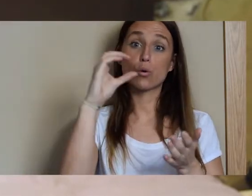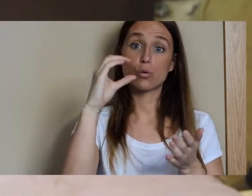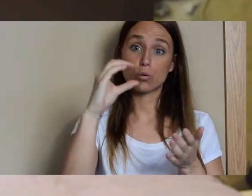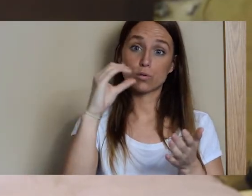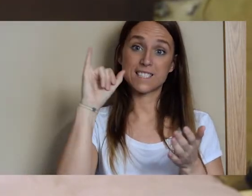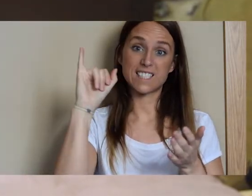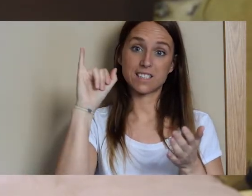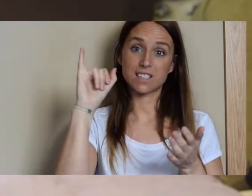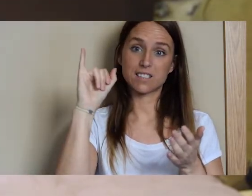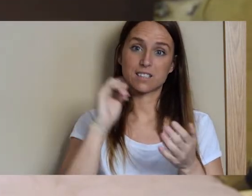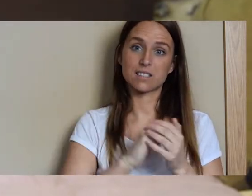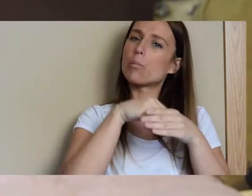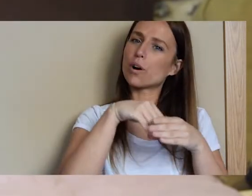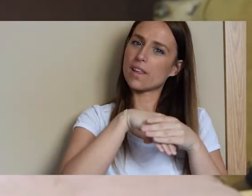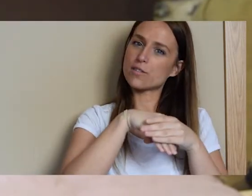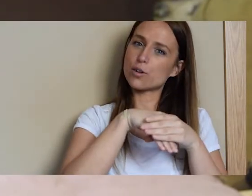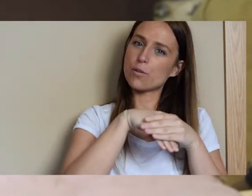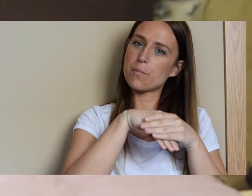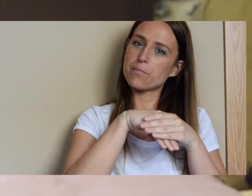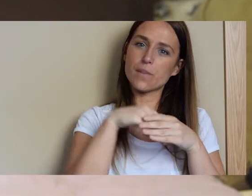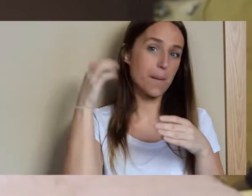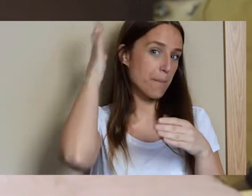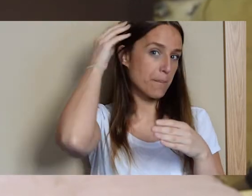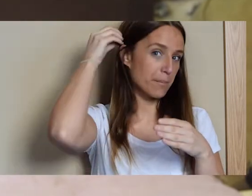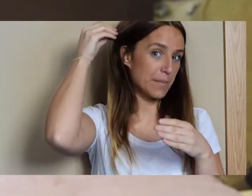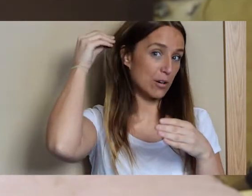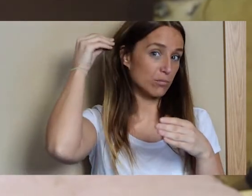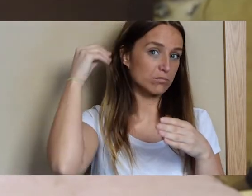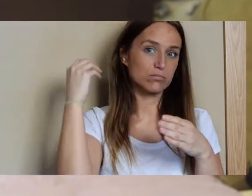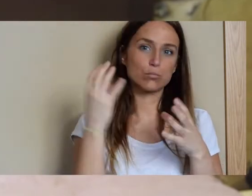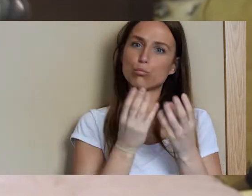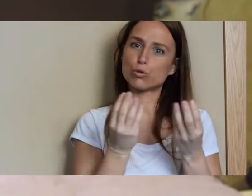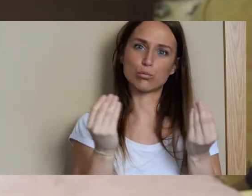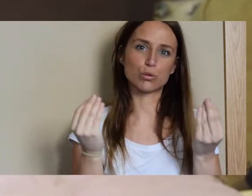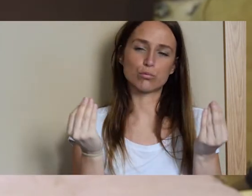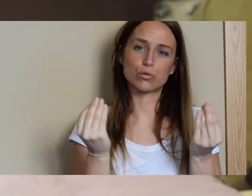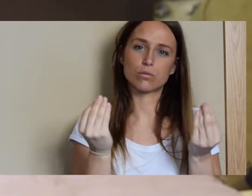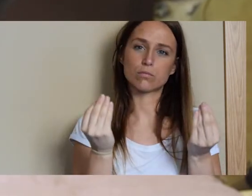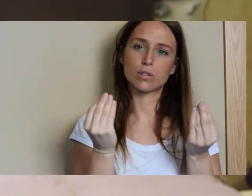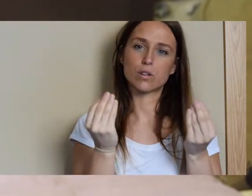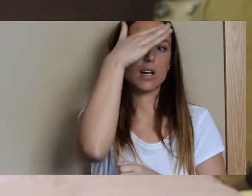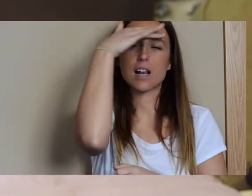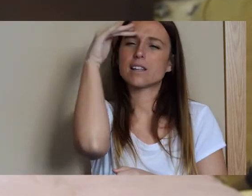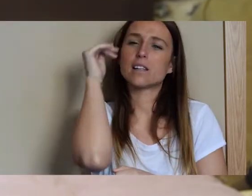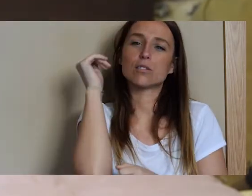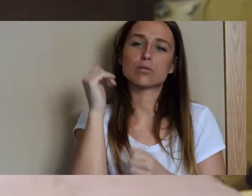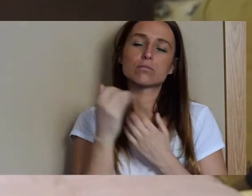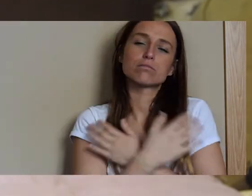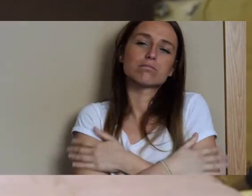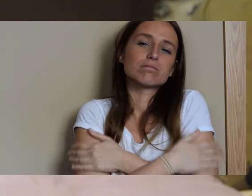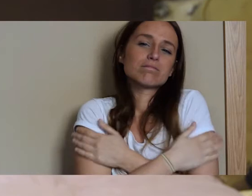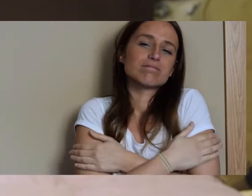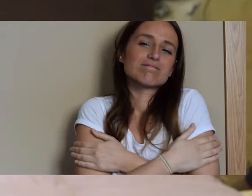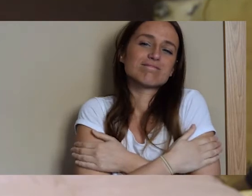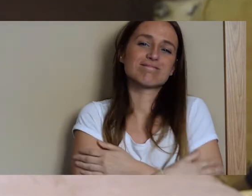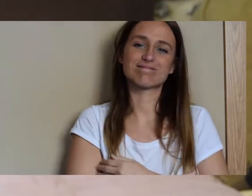las zapatillas. Ya no son mucho de zapatillas. Pero es que no me los he quitado. Son súper cómodos. Y el pelito de fuera, os juro que